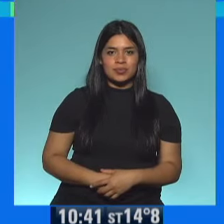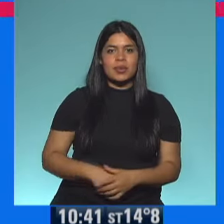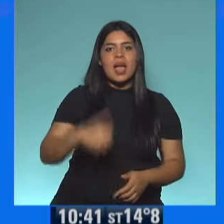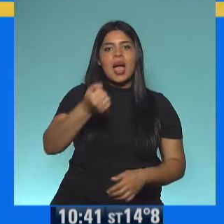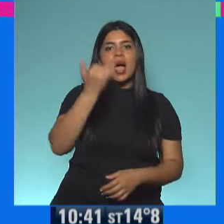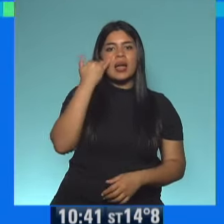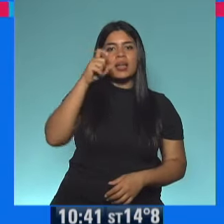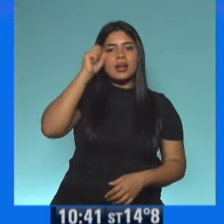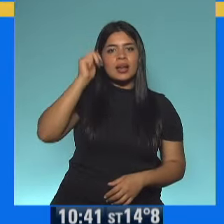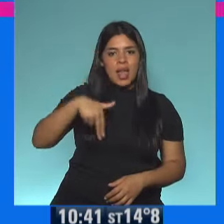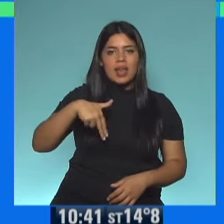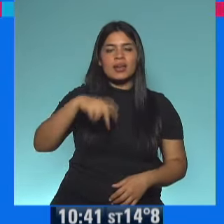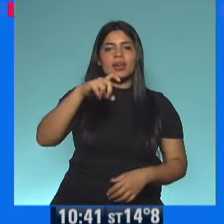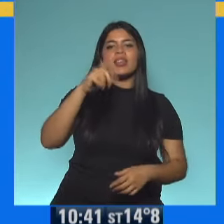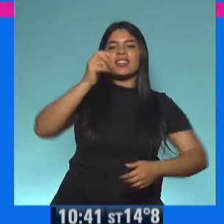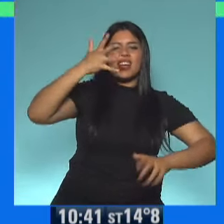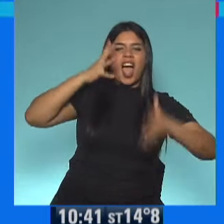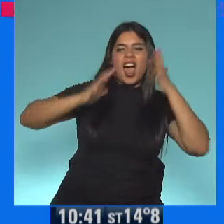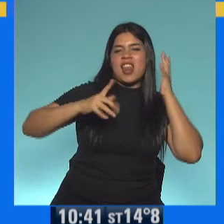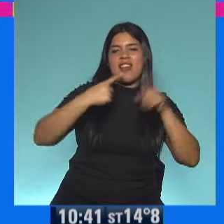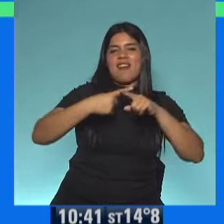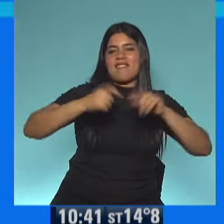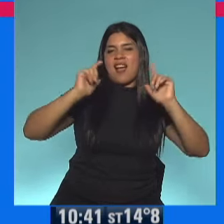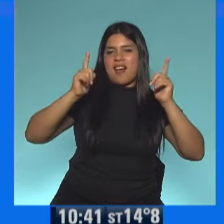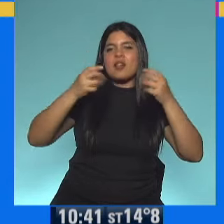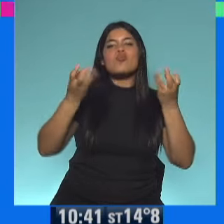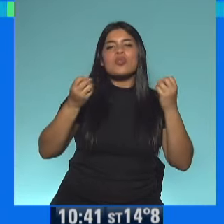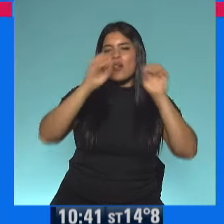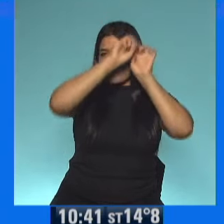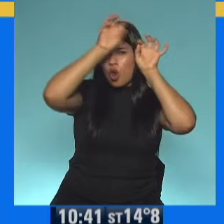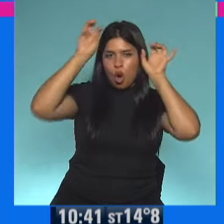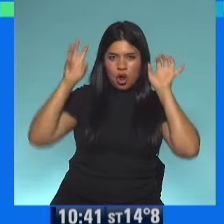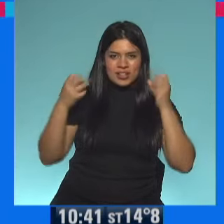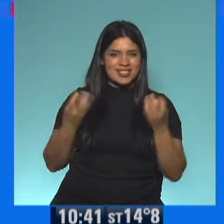Ailén carnavaleando. Sí, claro que sí. Puso flores.